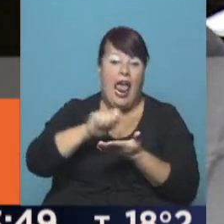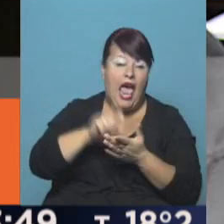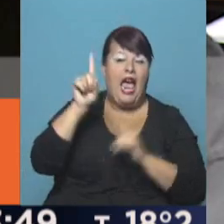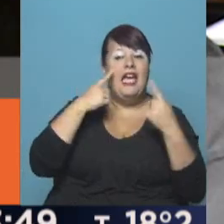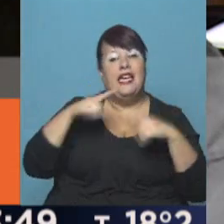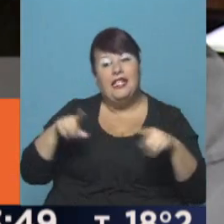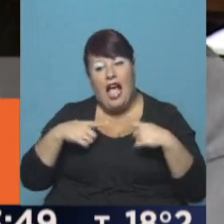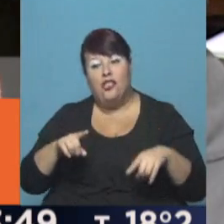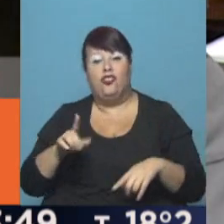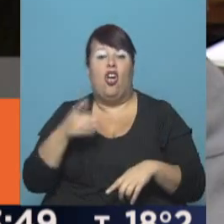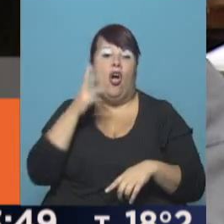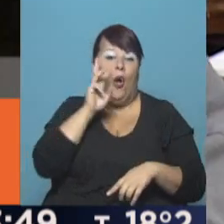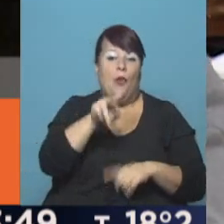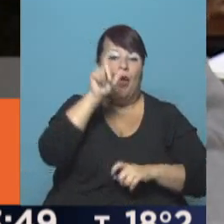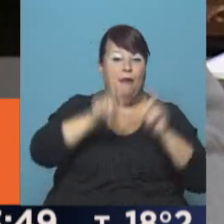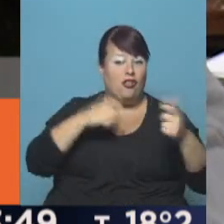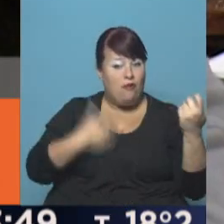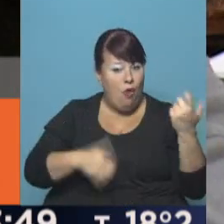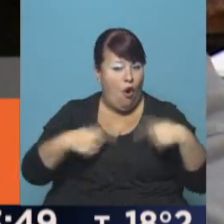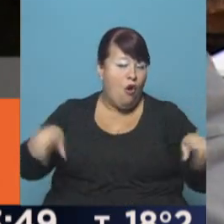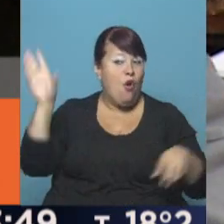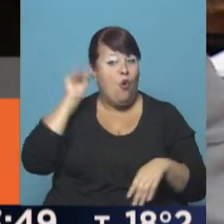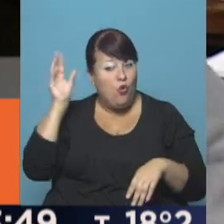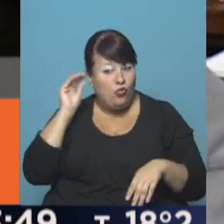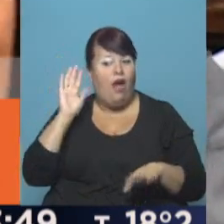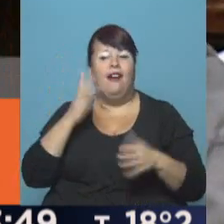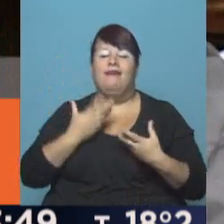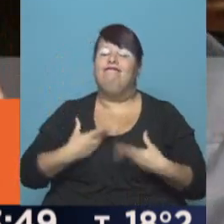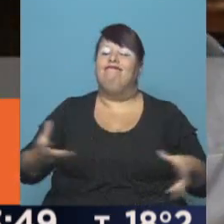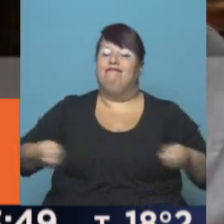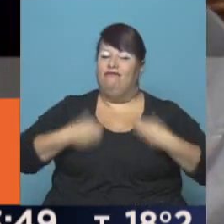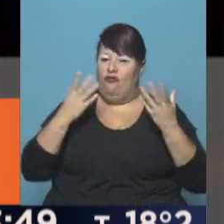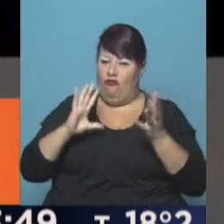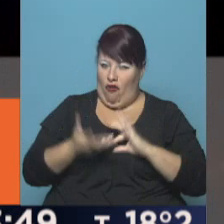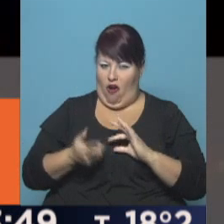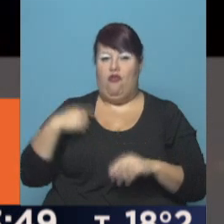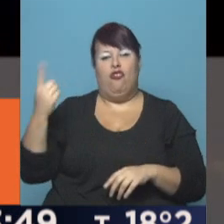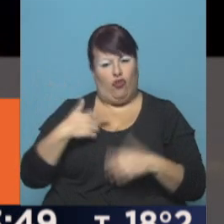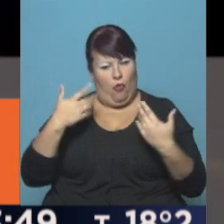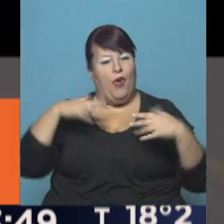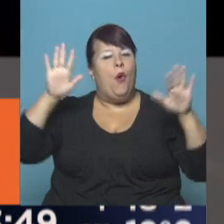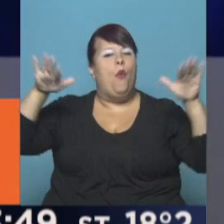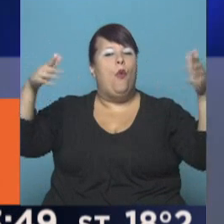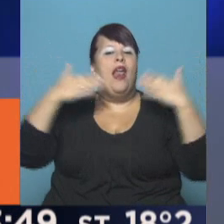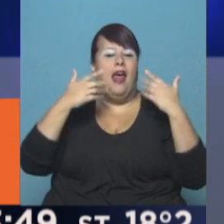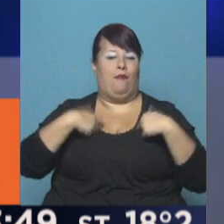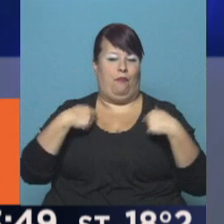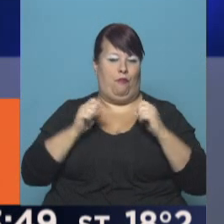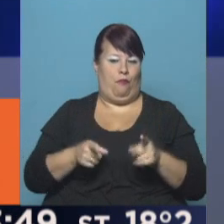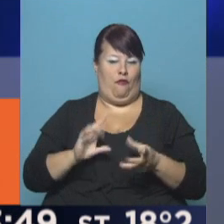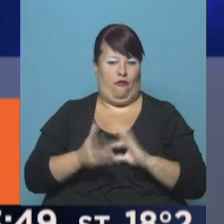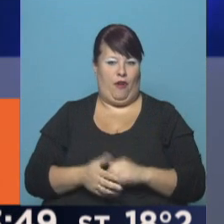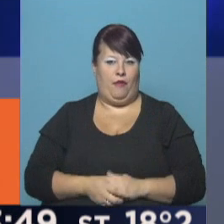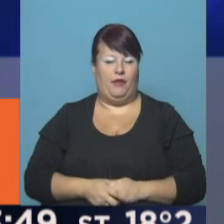hace canciones, ver a esas personas tocar, escucharlos, es una liberación. Nosotros podemos volar con nuestras propias alas.